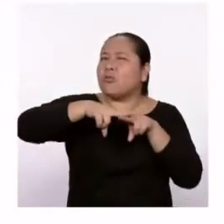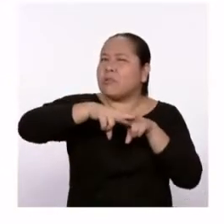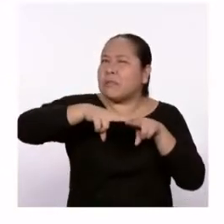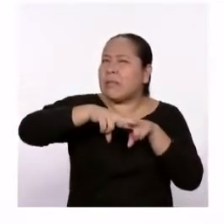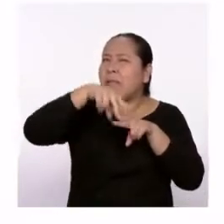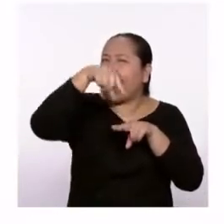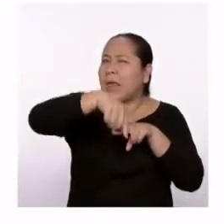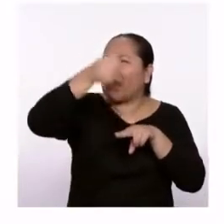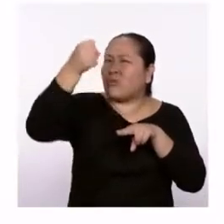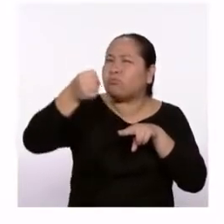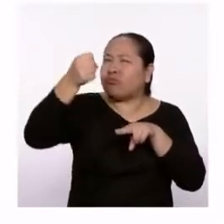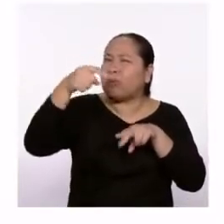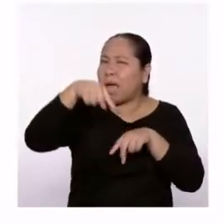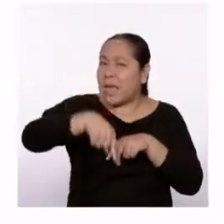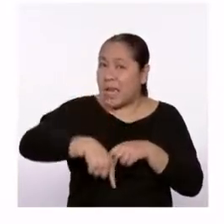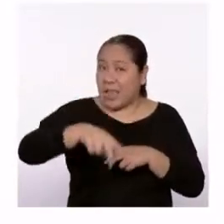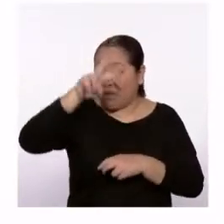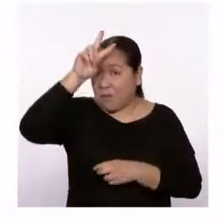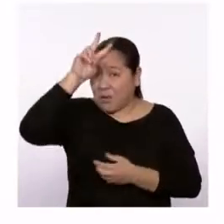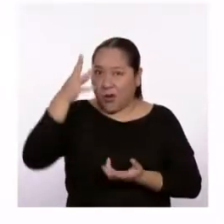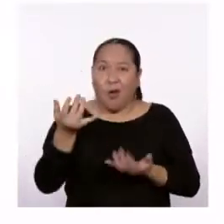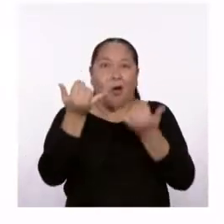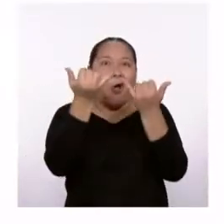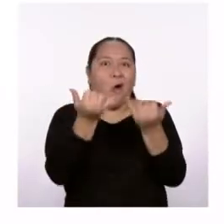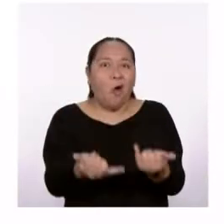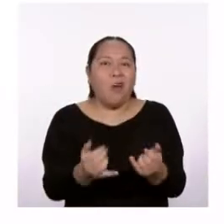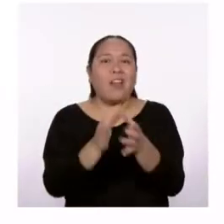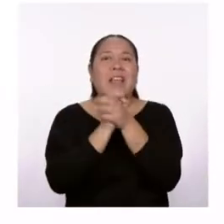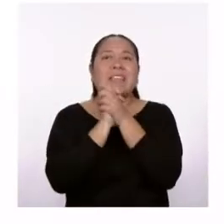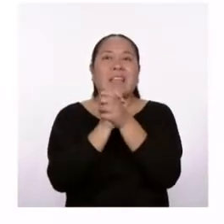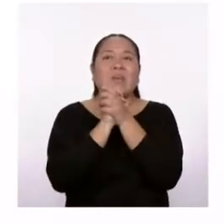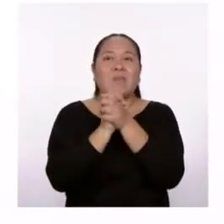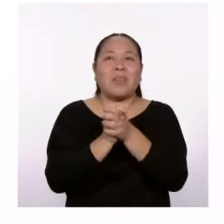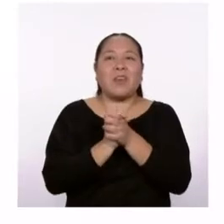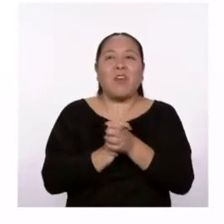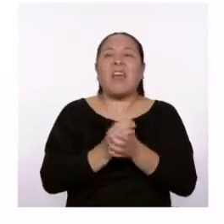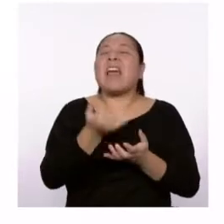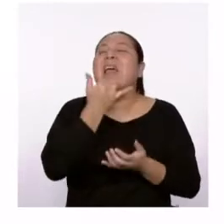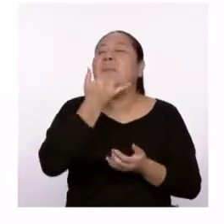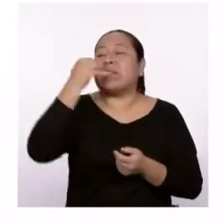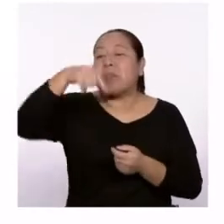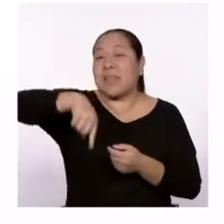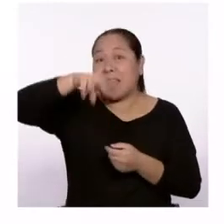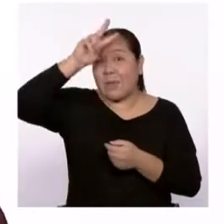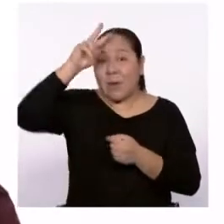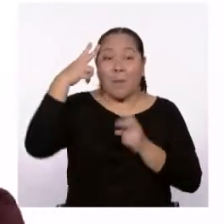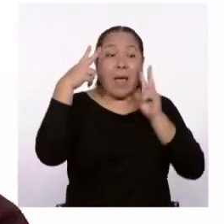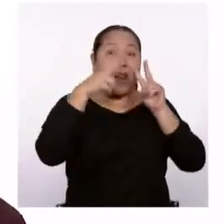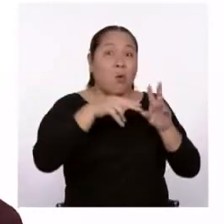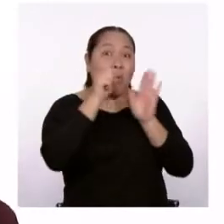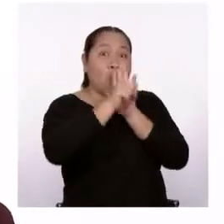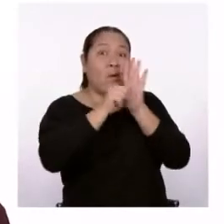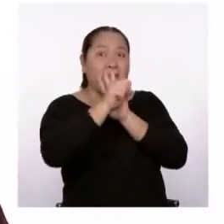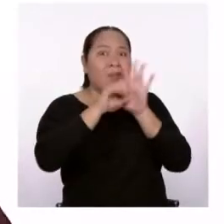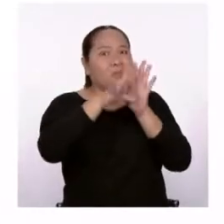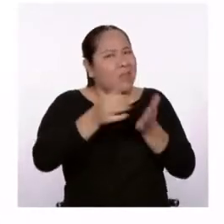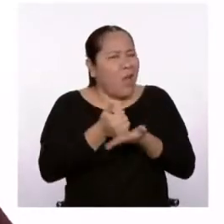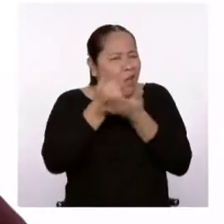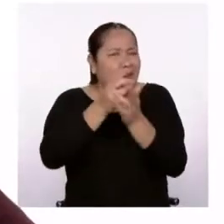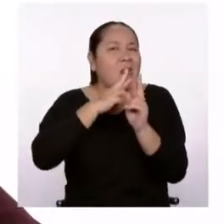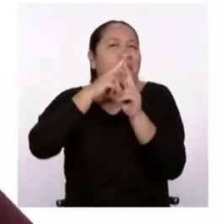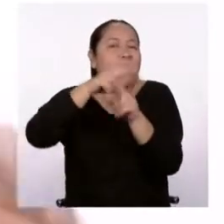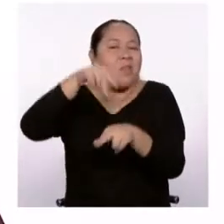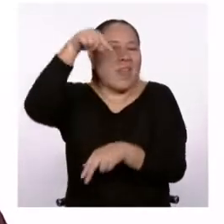Perú? Pues hoy, con nuestros amigos de Sucedió en el Perú, veremos un video que nos permitirá responder esa pregunta